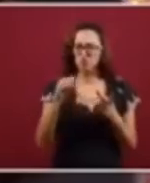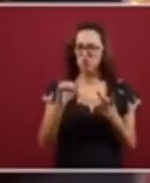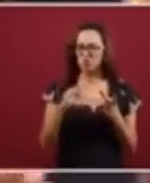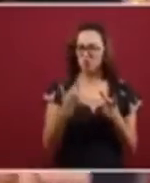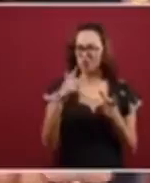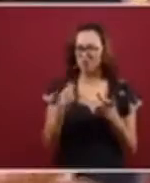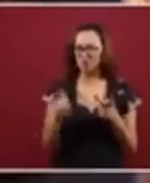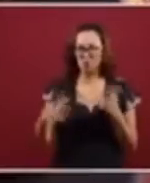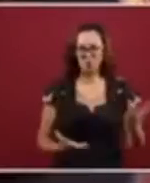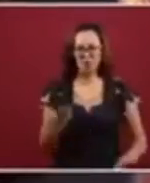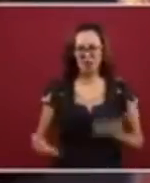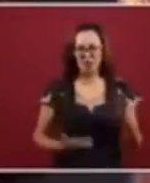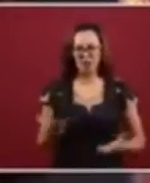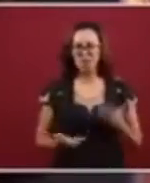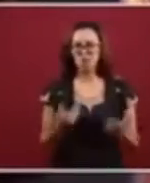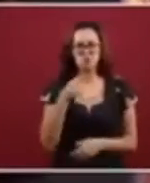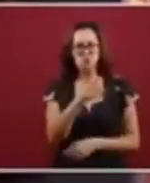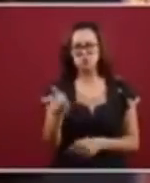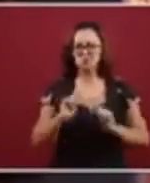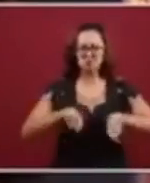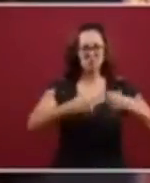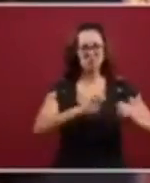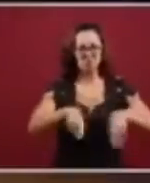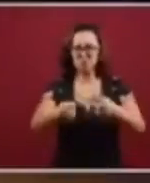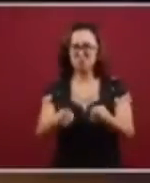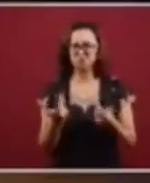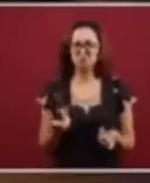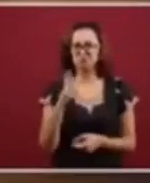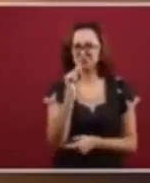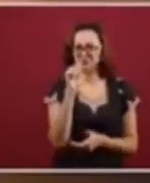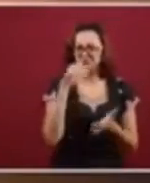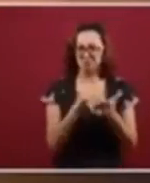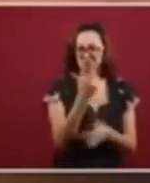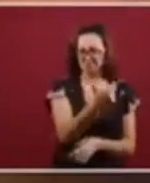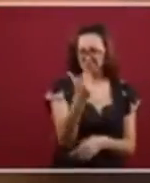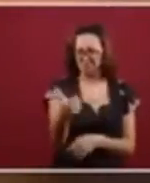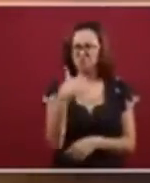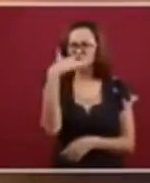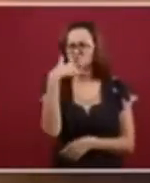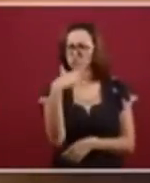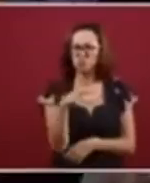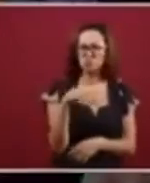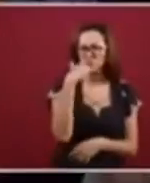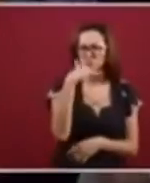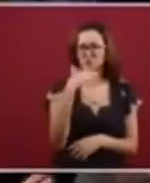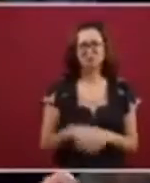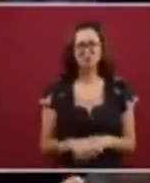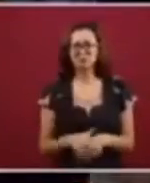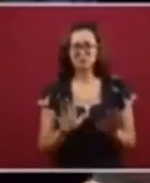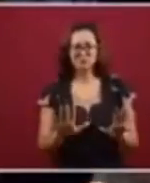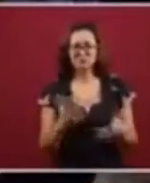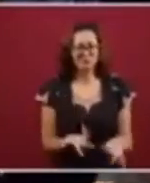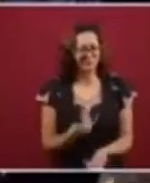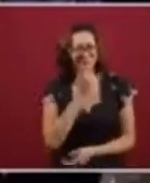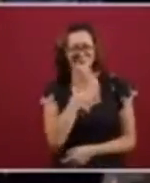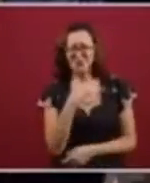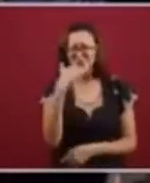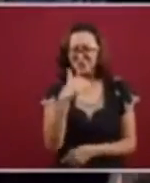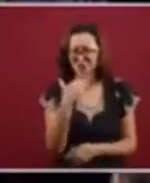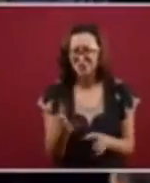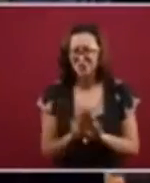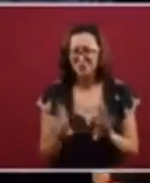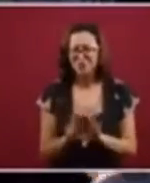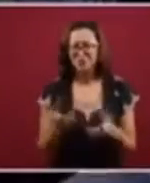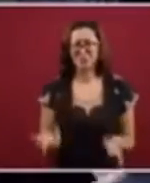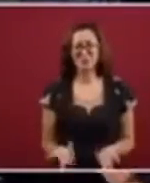coreógrafo. Usted, a pesar de eso, los nombró y les dio salarios de 60 mil. ¿Es corrupción para usted o no es corrupción? Eso no es, pero ¿cómo va a ser corrupción?